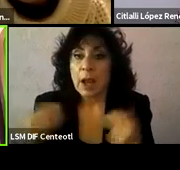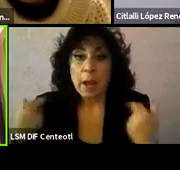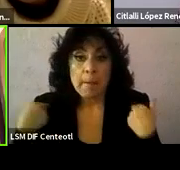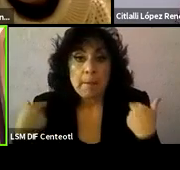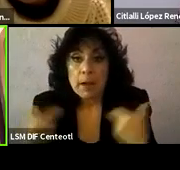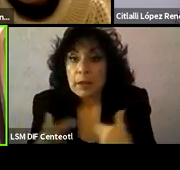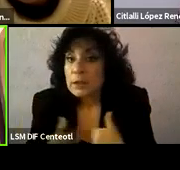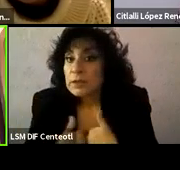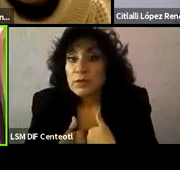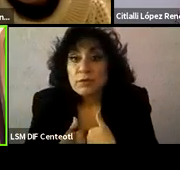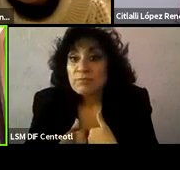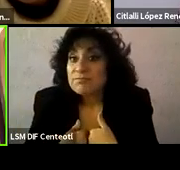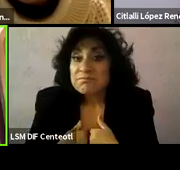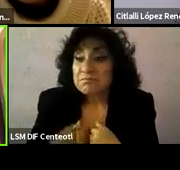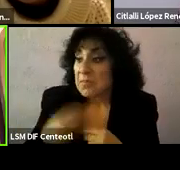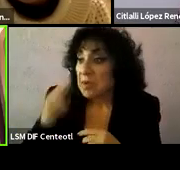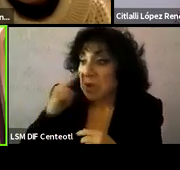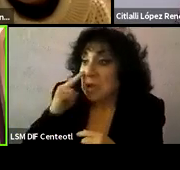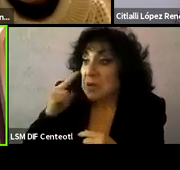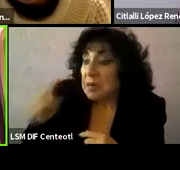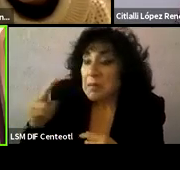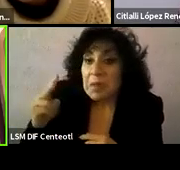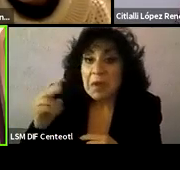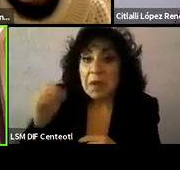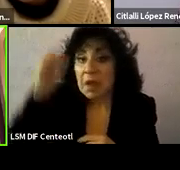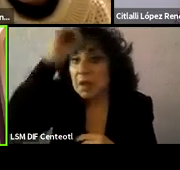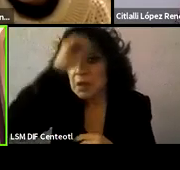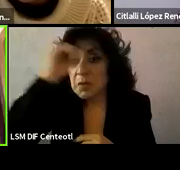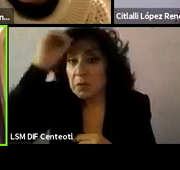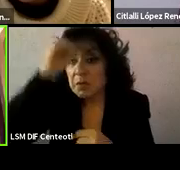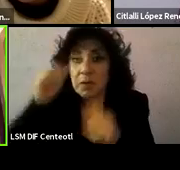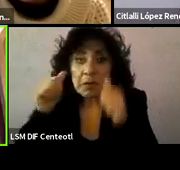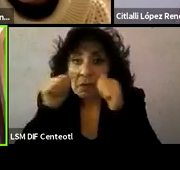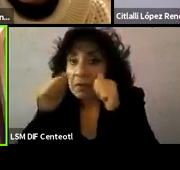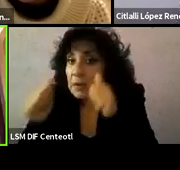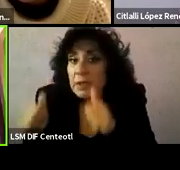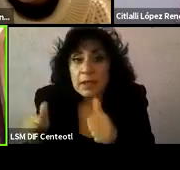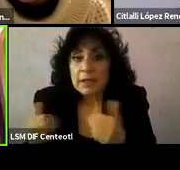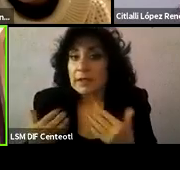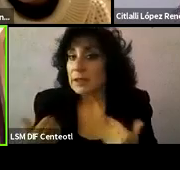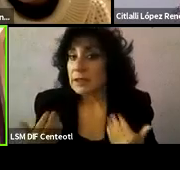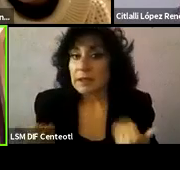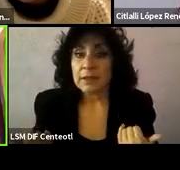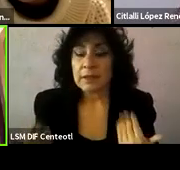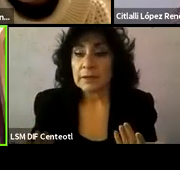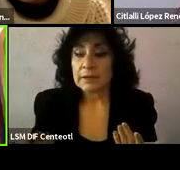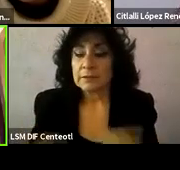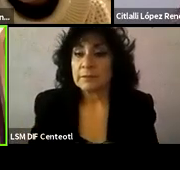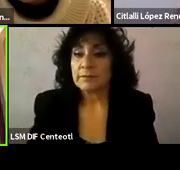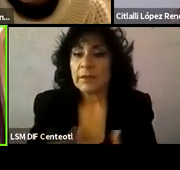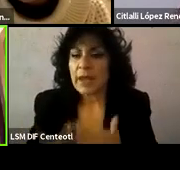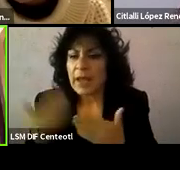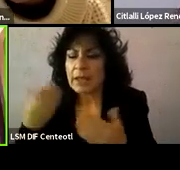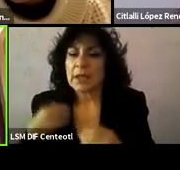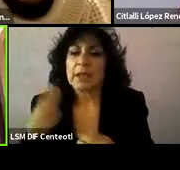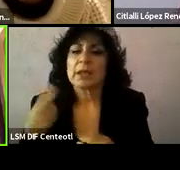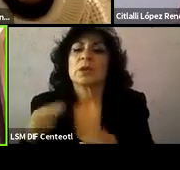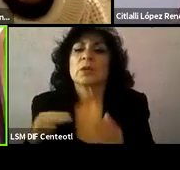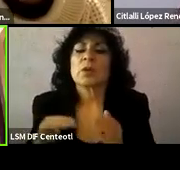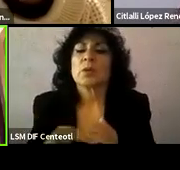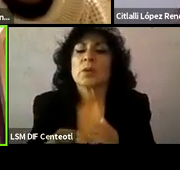sea, sí, hay un protocolo que en 2011 se puso para que hicieran, para que se fijaran